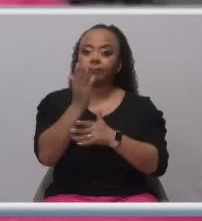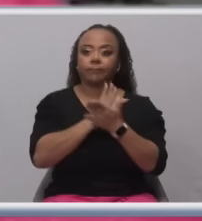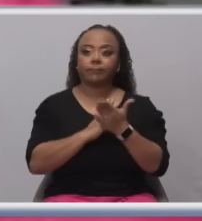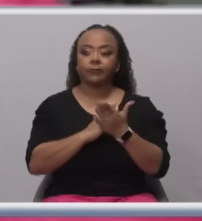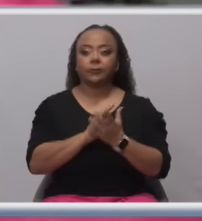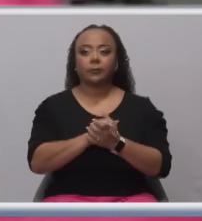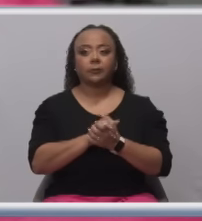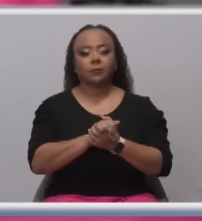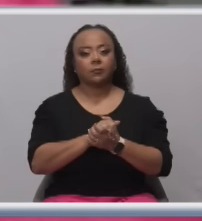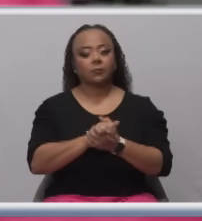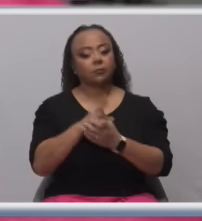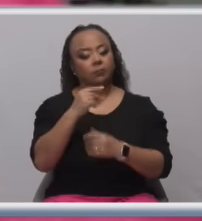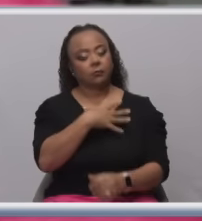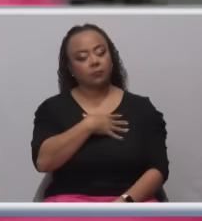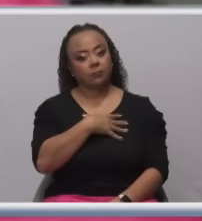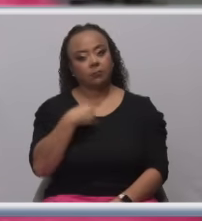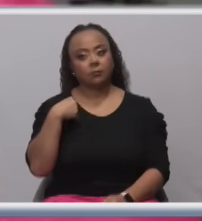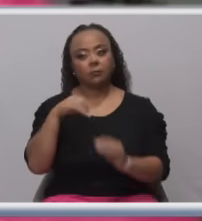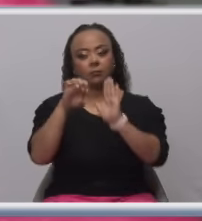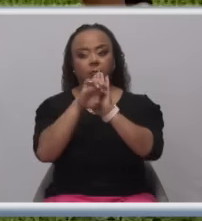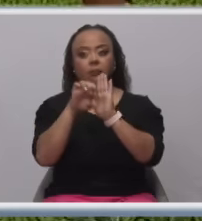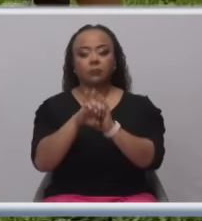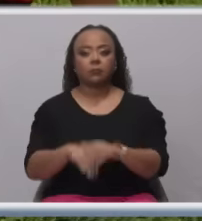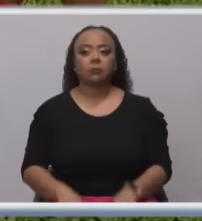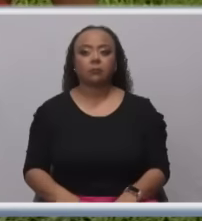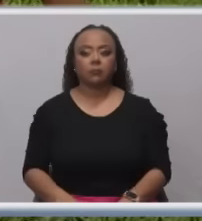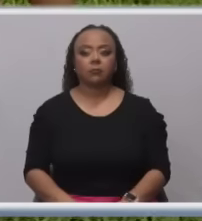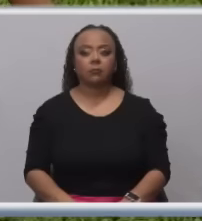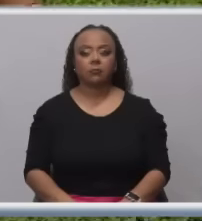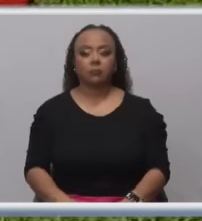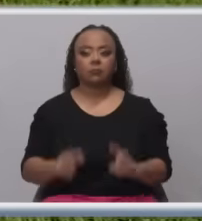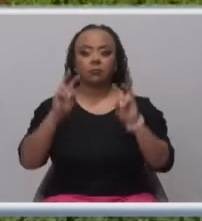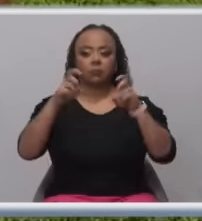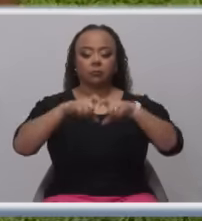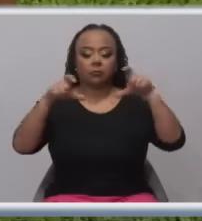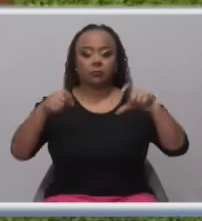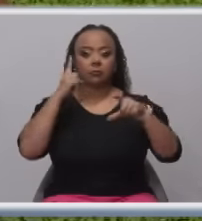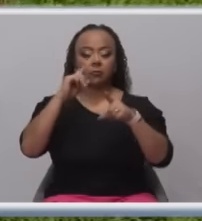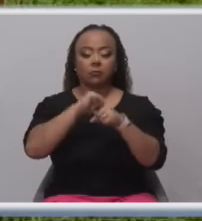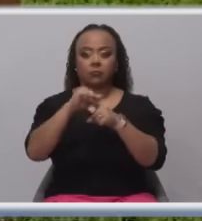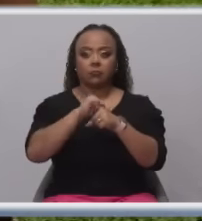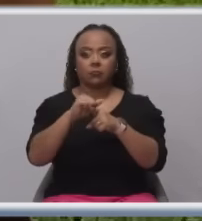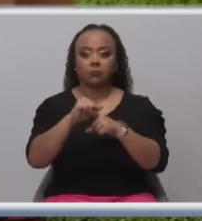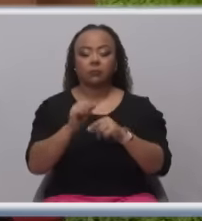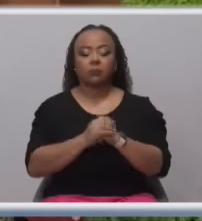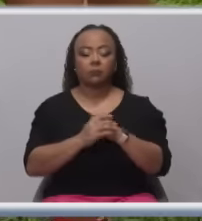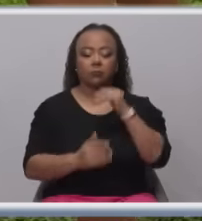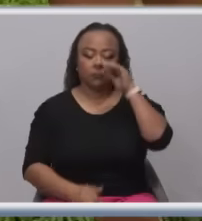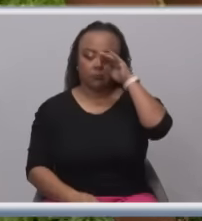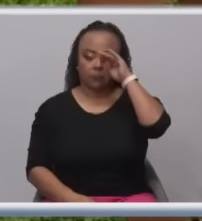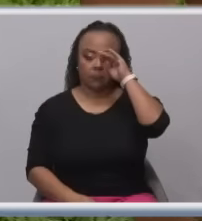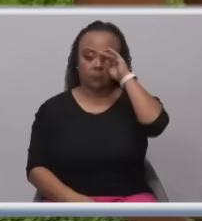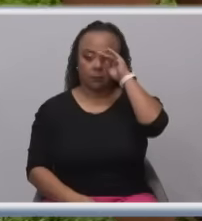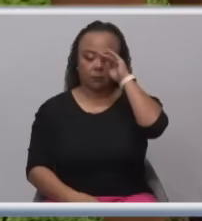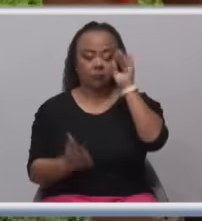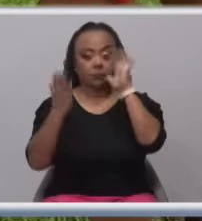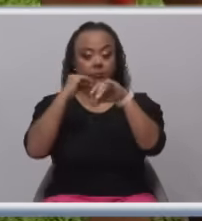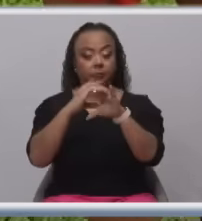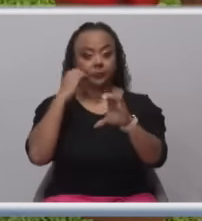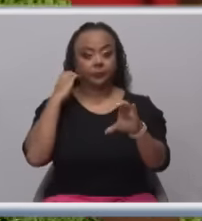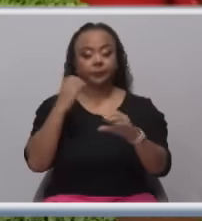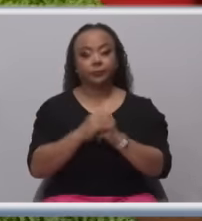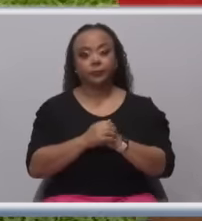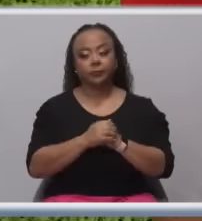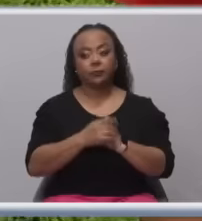él no le gusta por ejemplo el tema de las canchas para entrenar este que no hay bus para